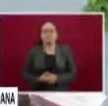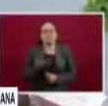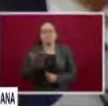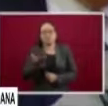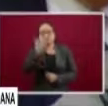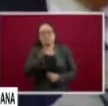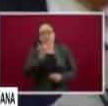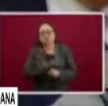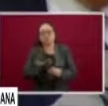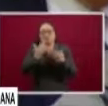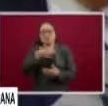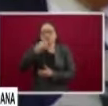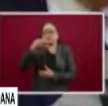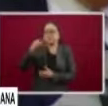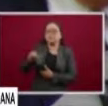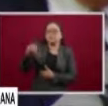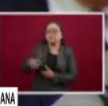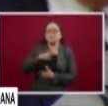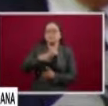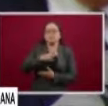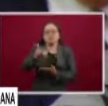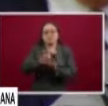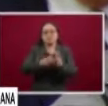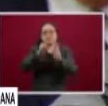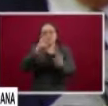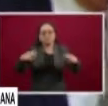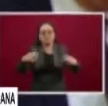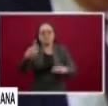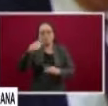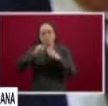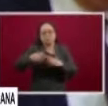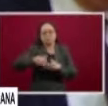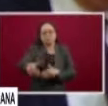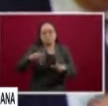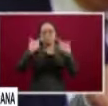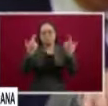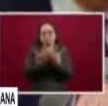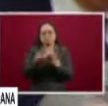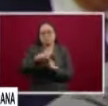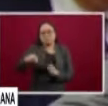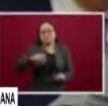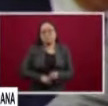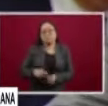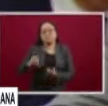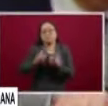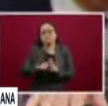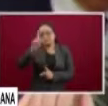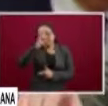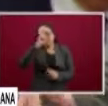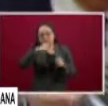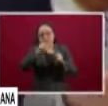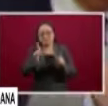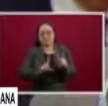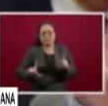en estos 45 años es de máximo 4, y lo importante es también,